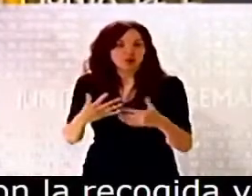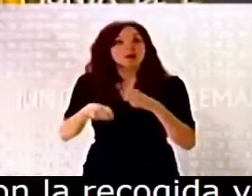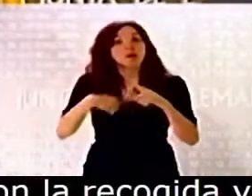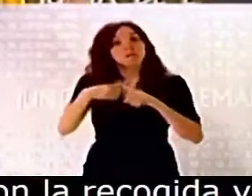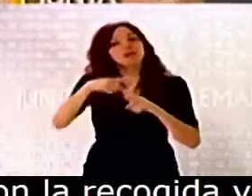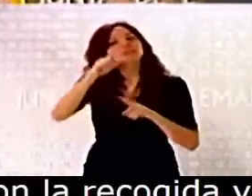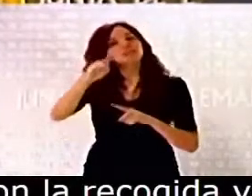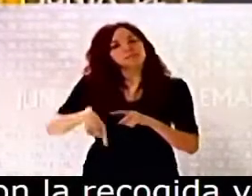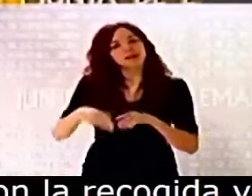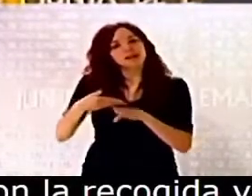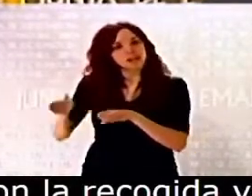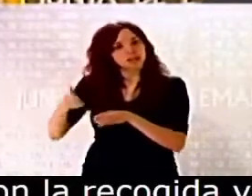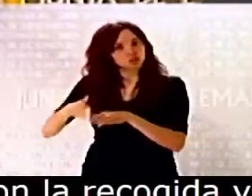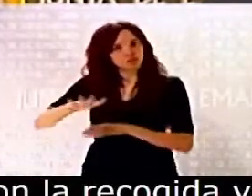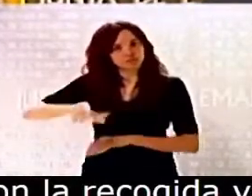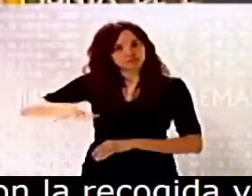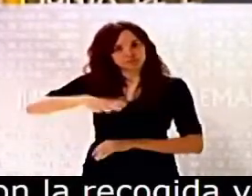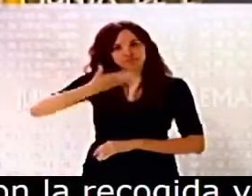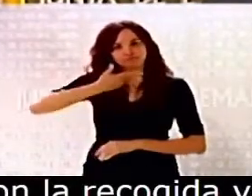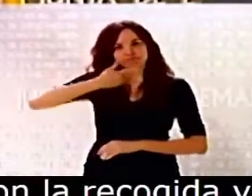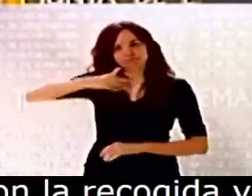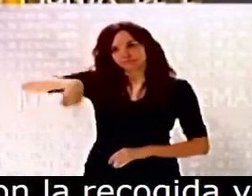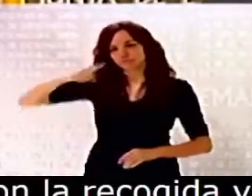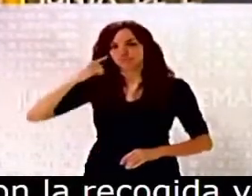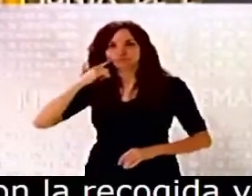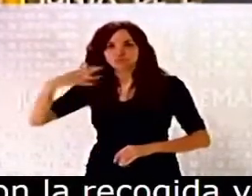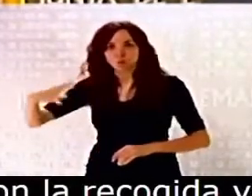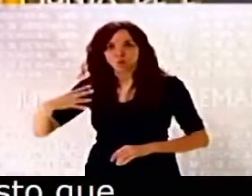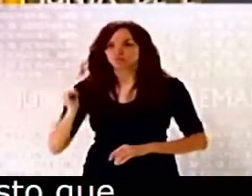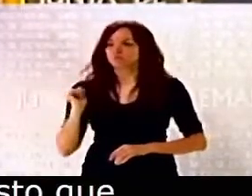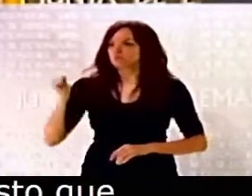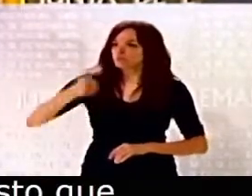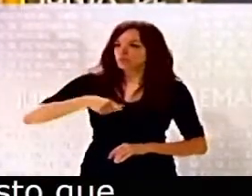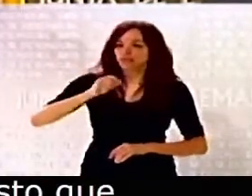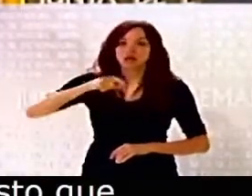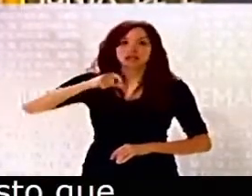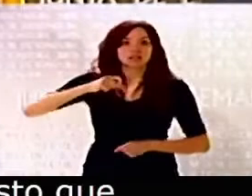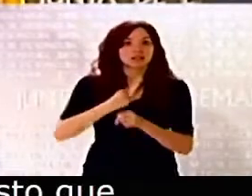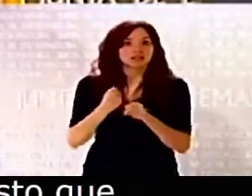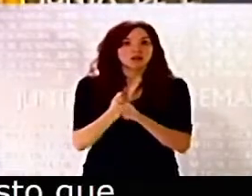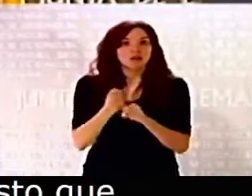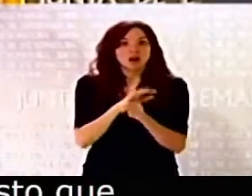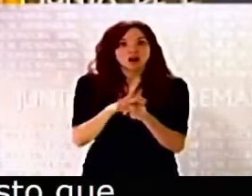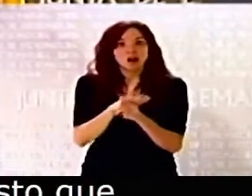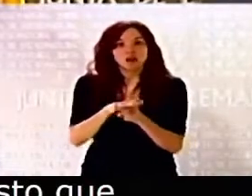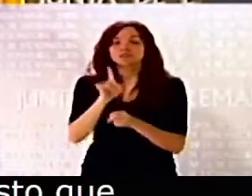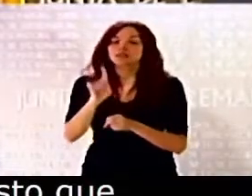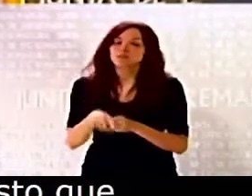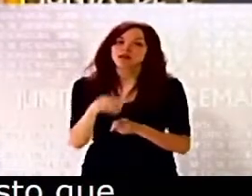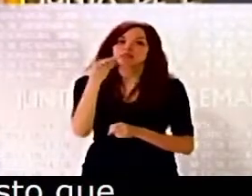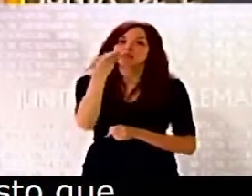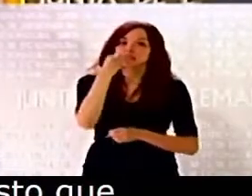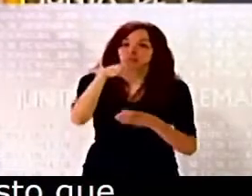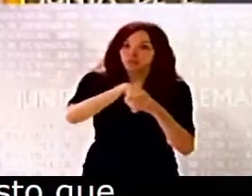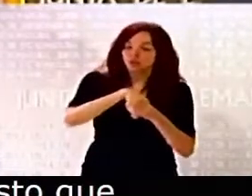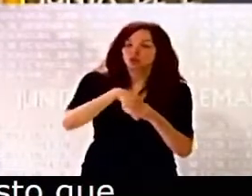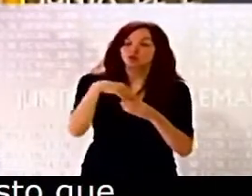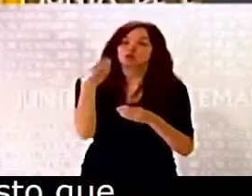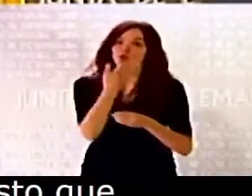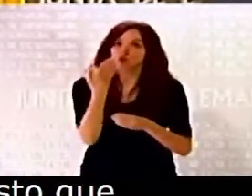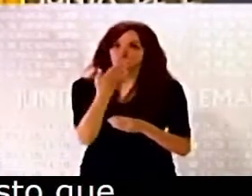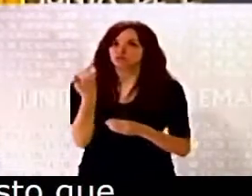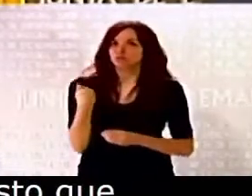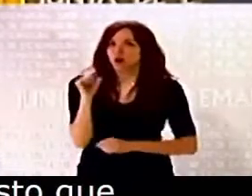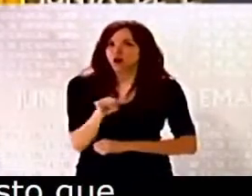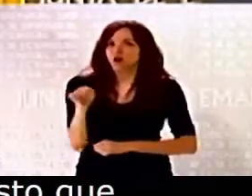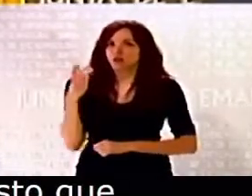del resto, que es la que conocemos y sobre la que se viene trabajando en todos los ámbitos, también en el educativo, hace muchos años. En